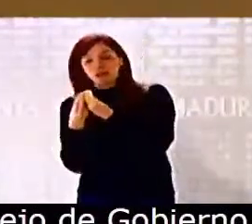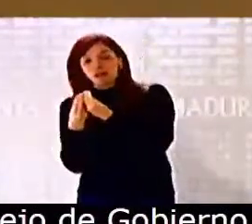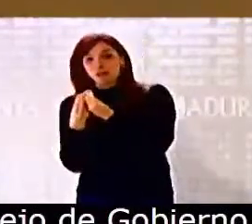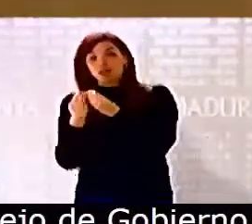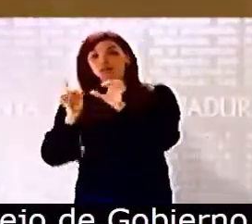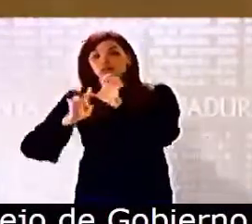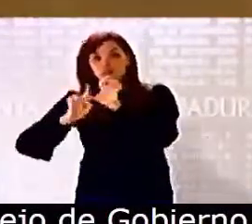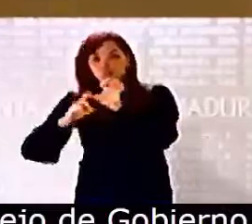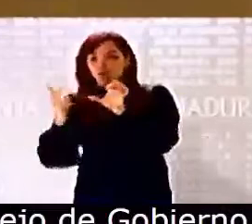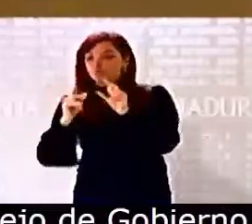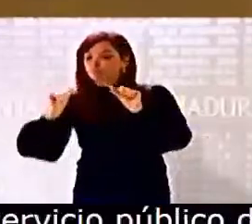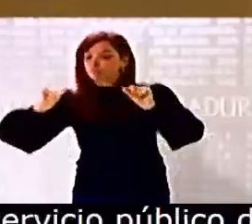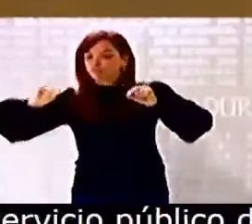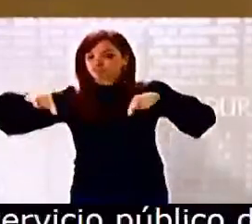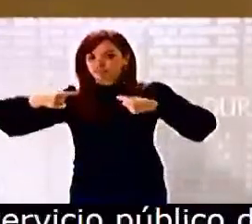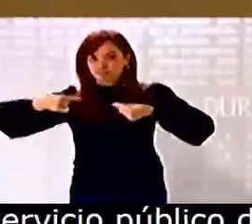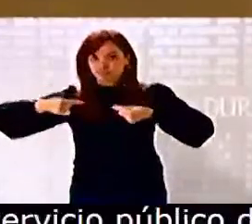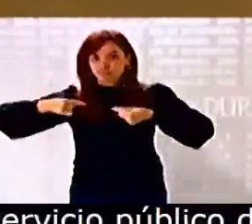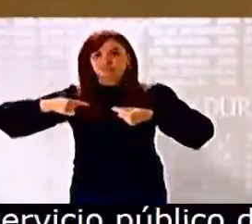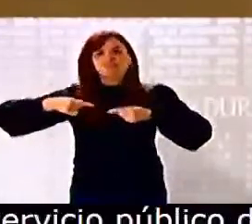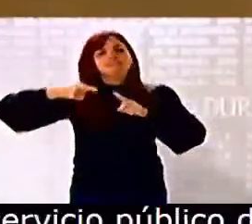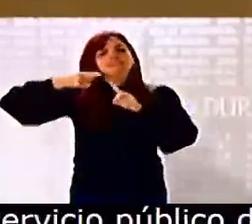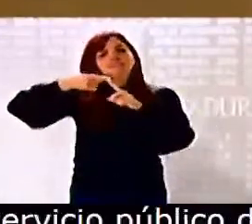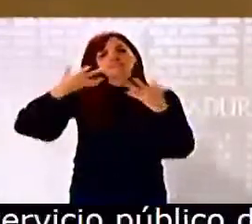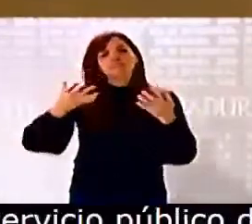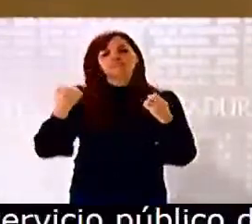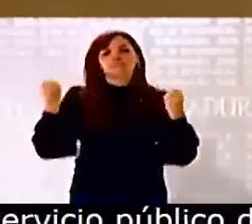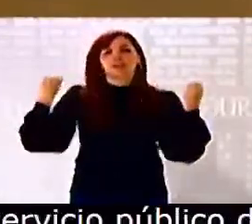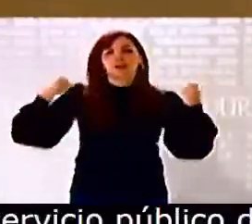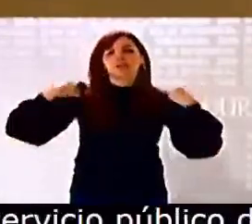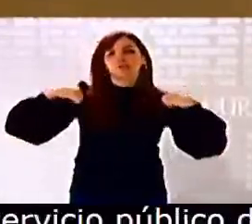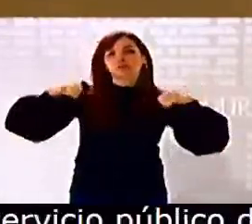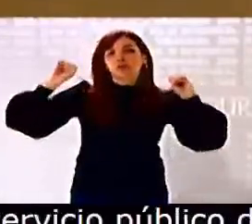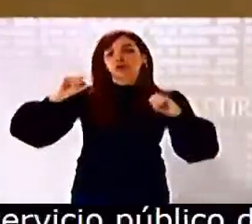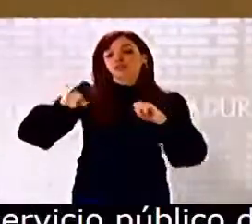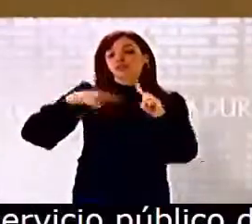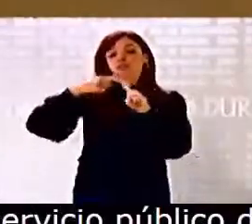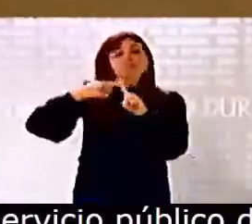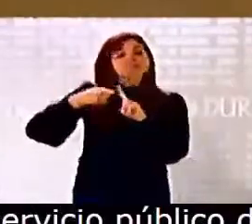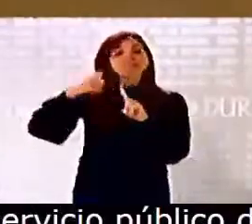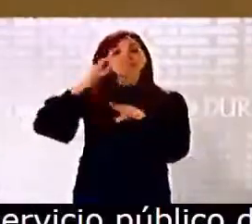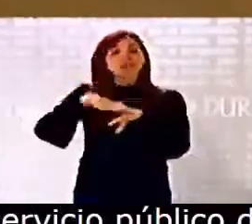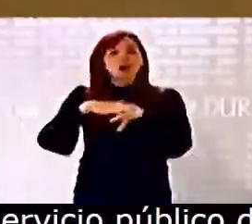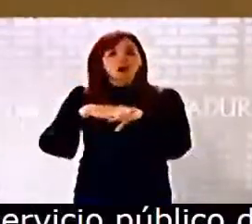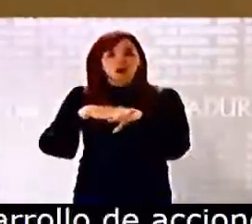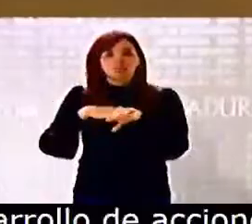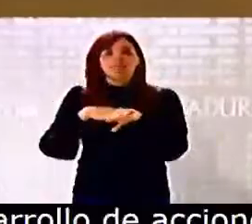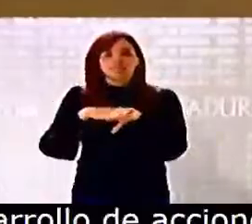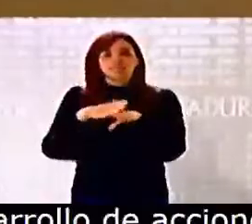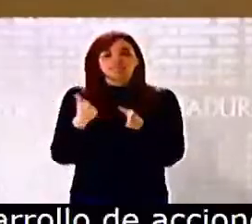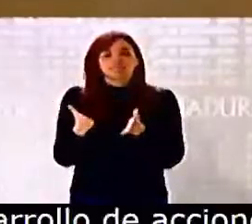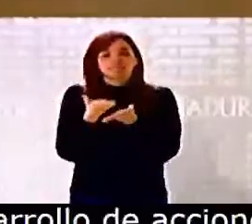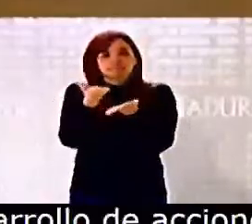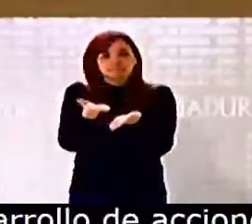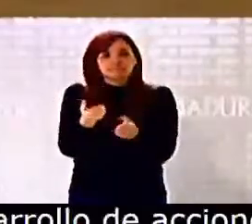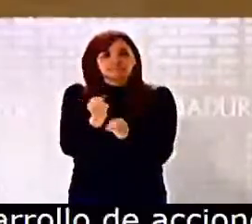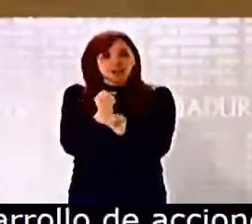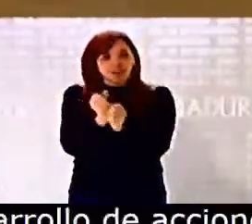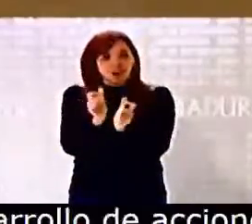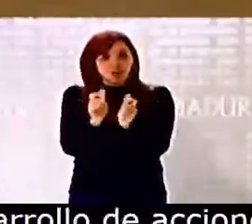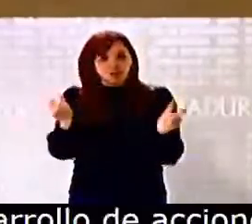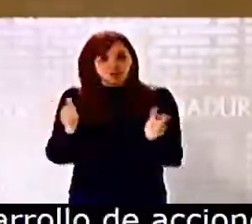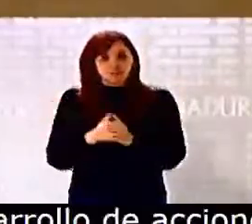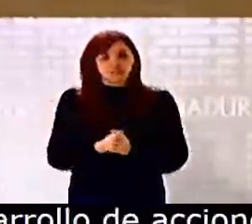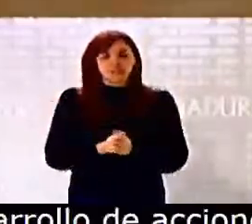para el desarrollo de acciones encaminadas a medidas que incrementen el empleo. Les estoy hablando de una de